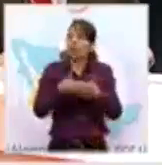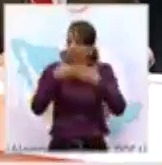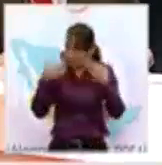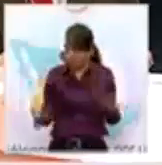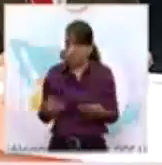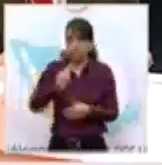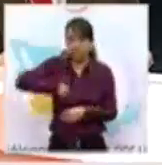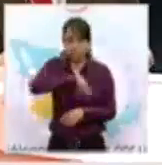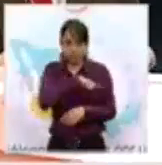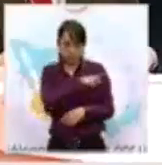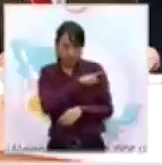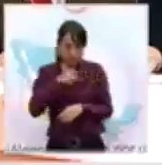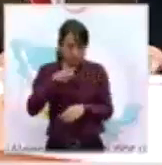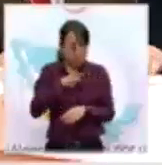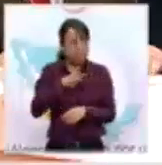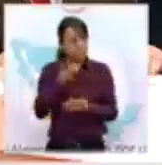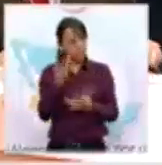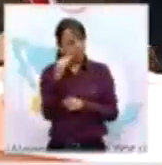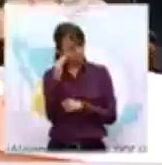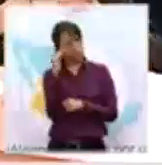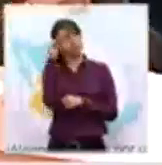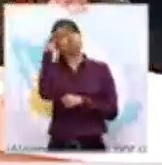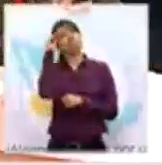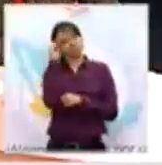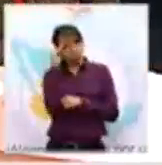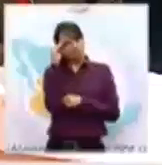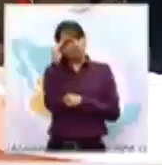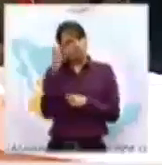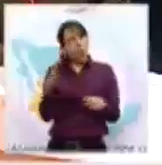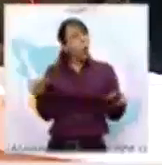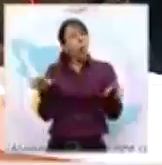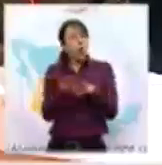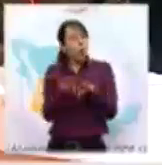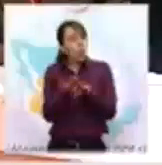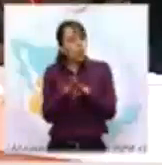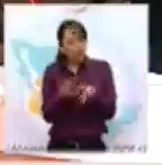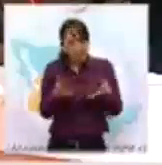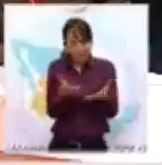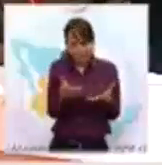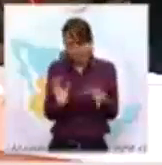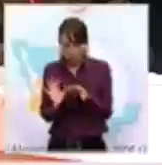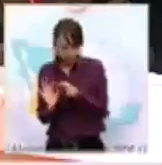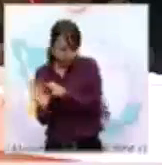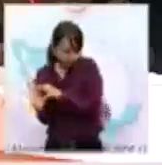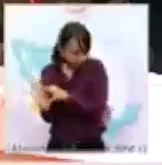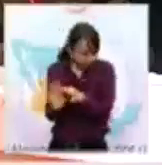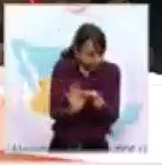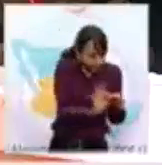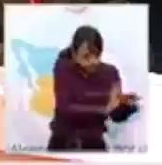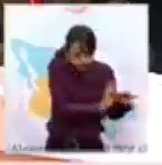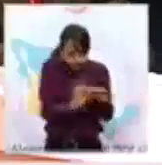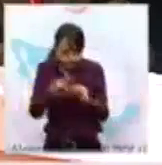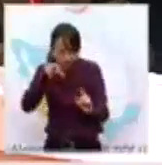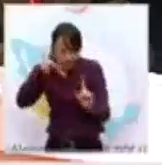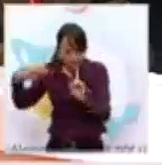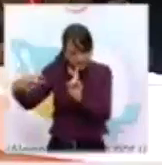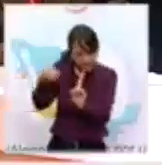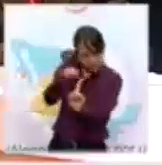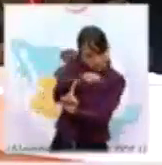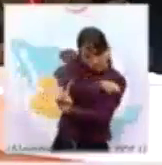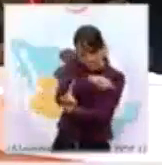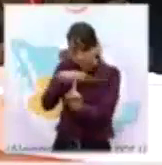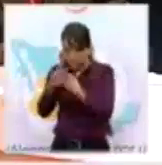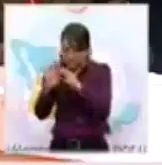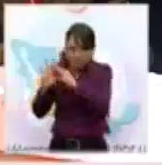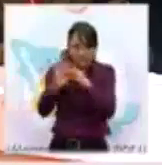pensar en esta lógica de cómo rearticular transversalmente, en una nueva perspectiva, en esta situación de crisis,